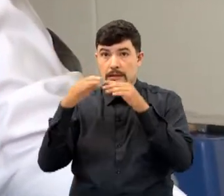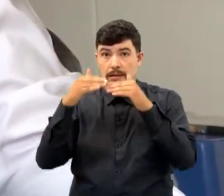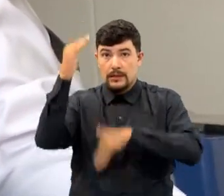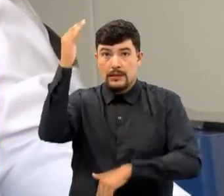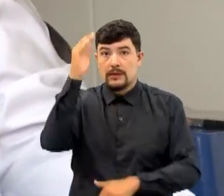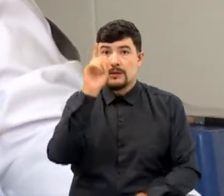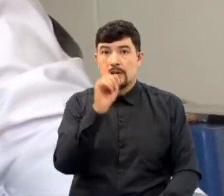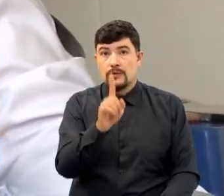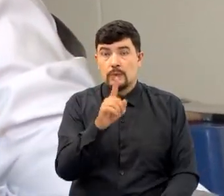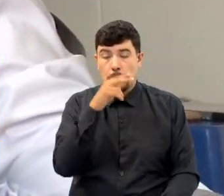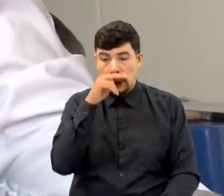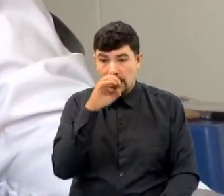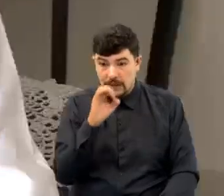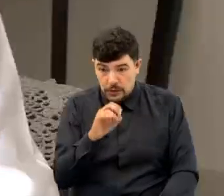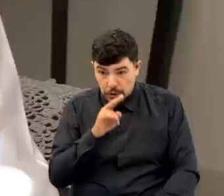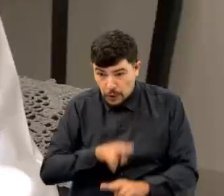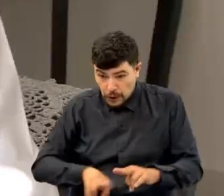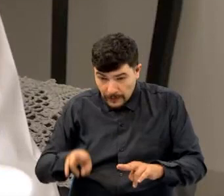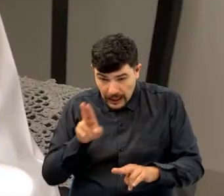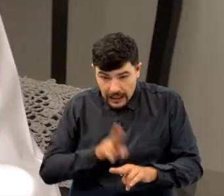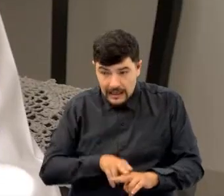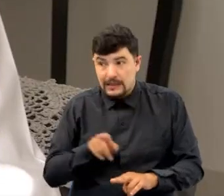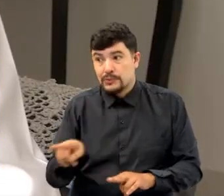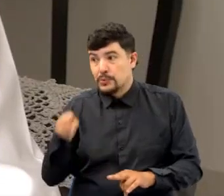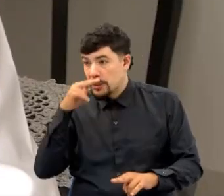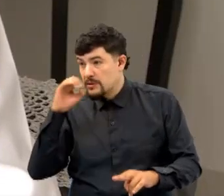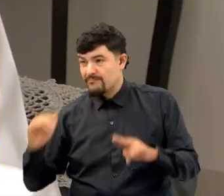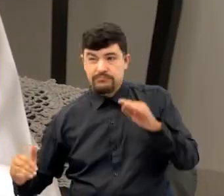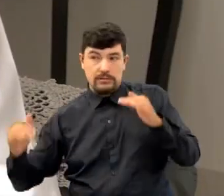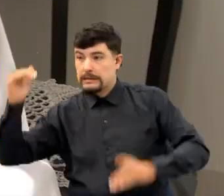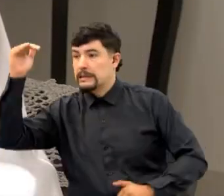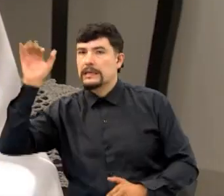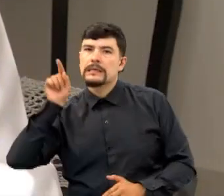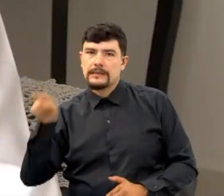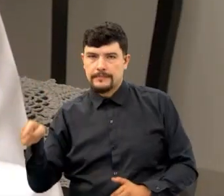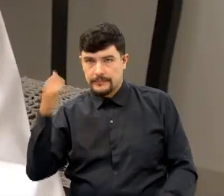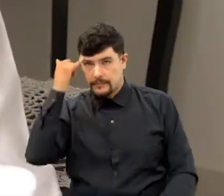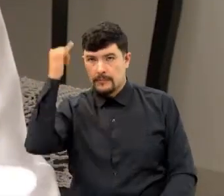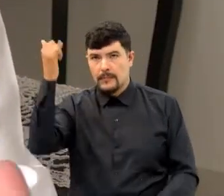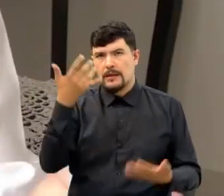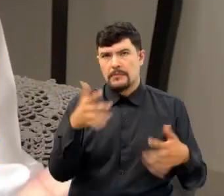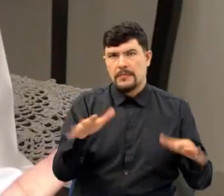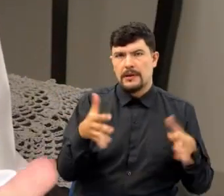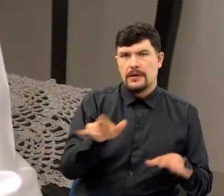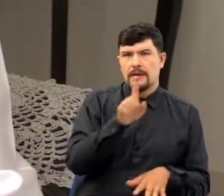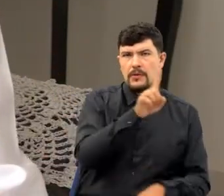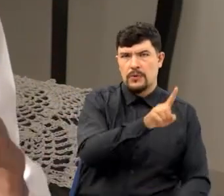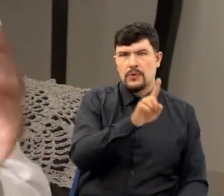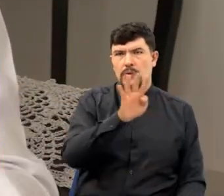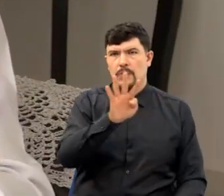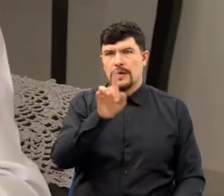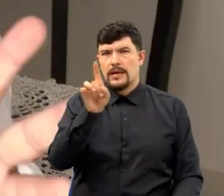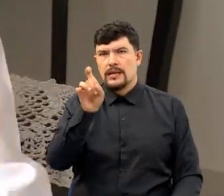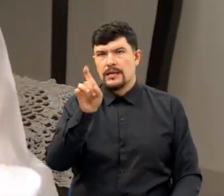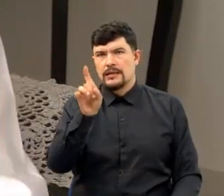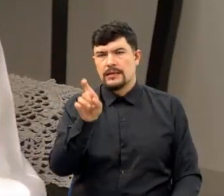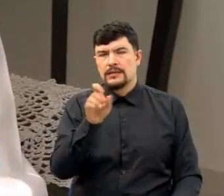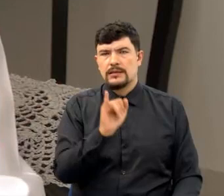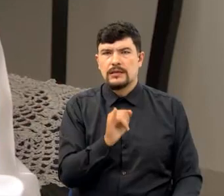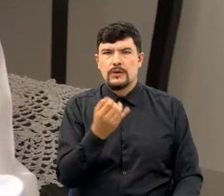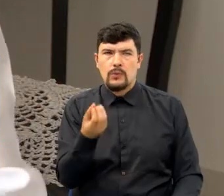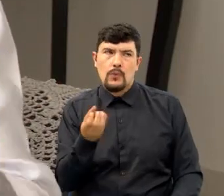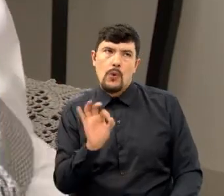mayor a un niño normal. Está más o menos evaluado entre el 146 IQ a